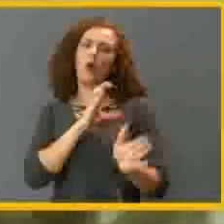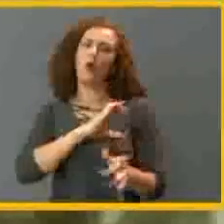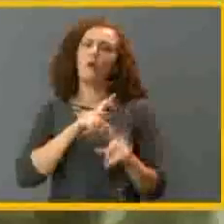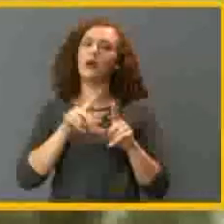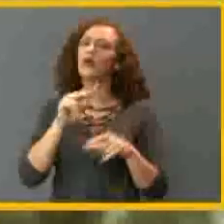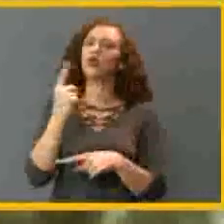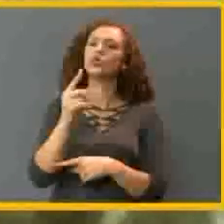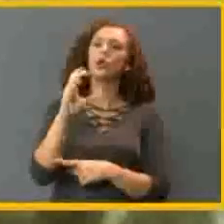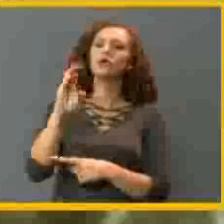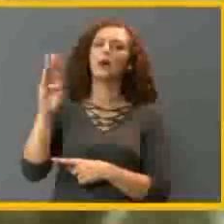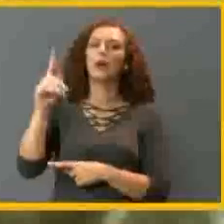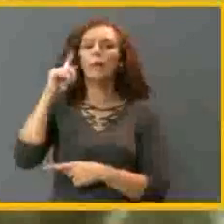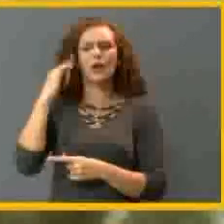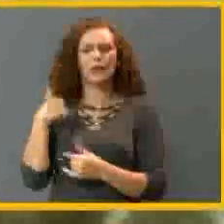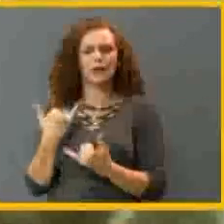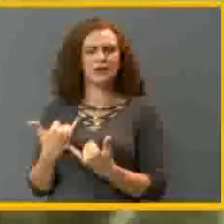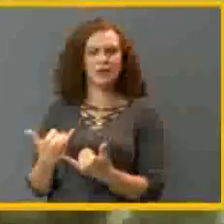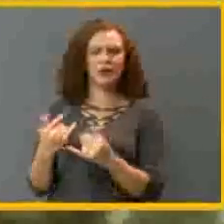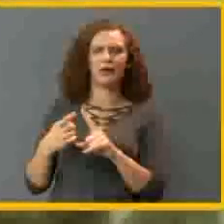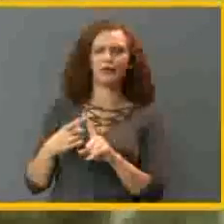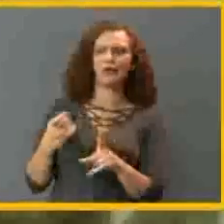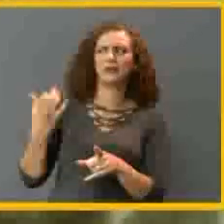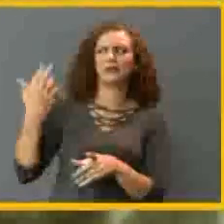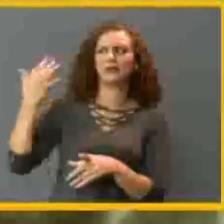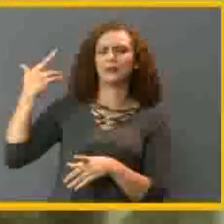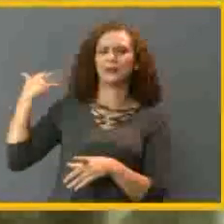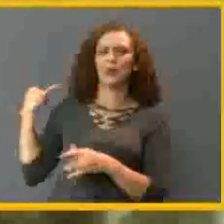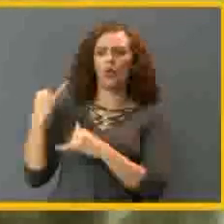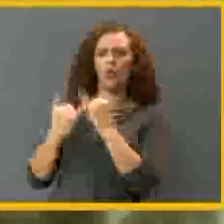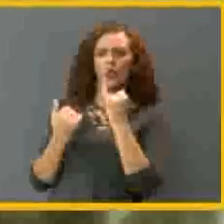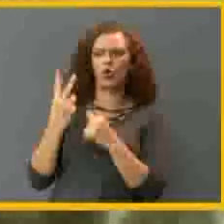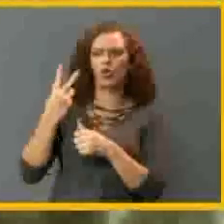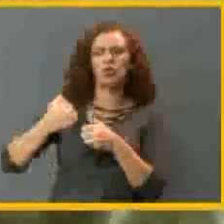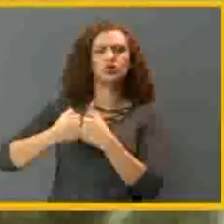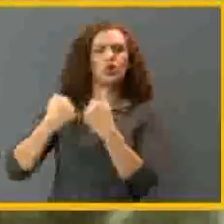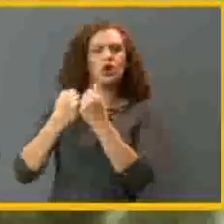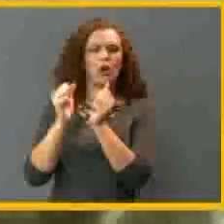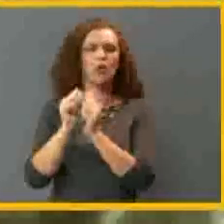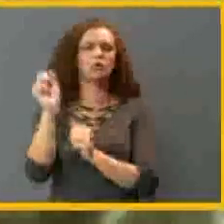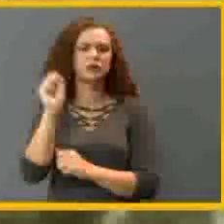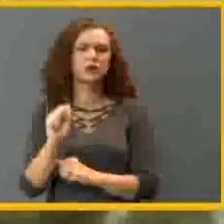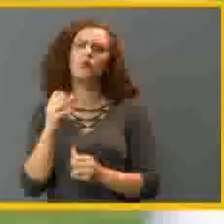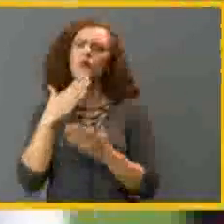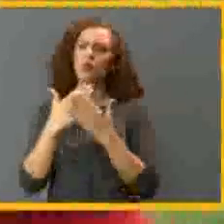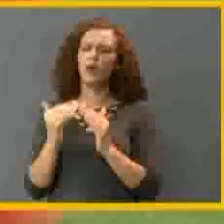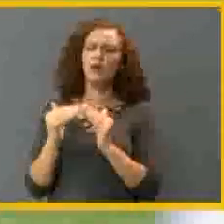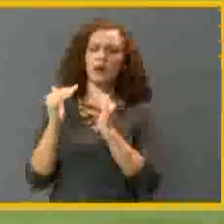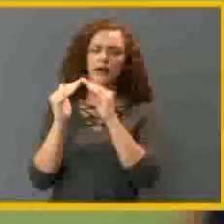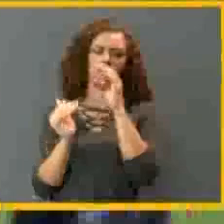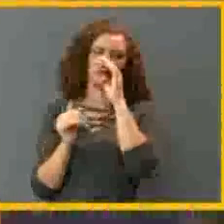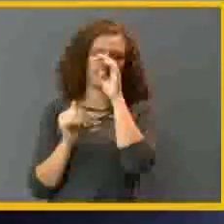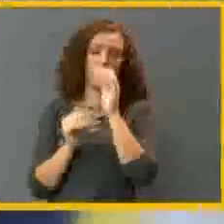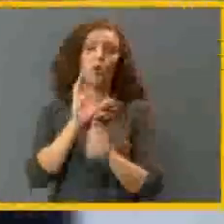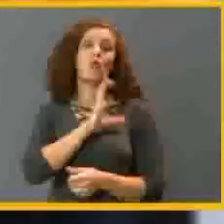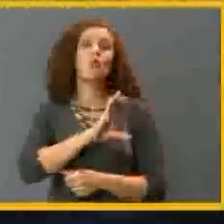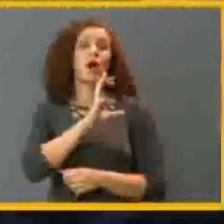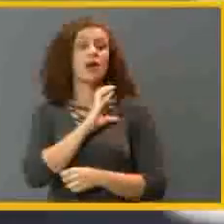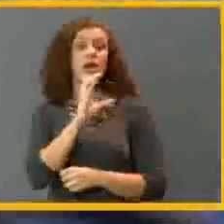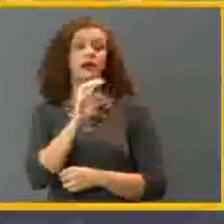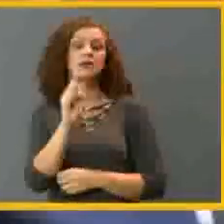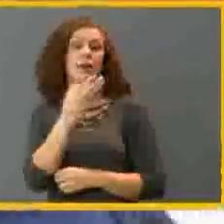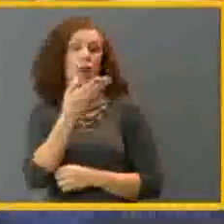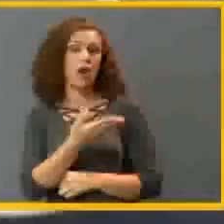no solo lo de Cristian para mí es de ahora, sino que es de los últimos dos torneos con Saprissa, muy buen nivel. Cualidades de